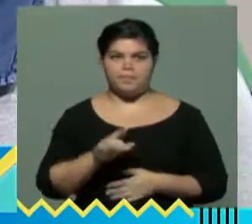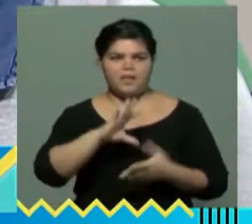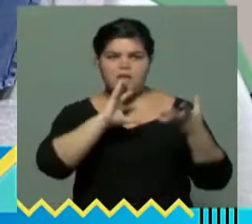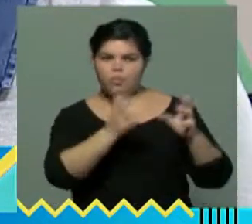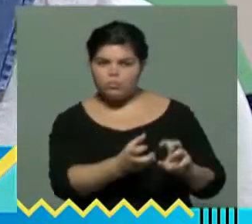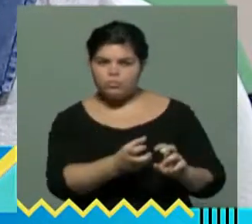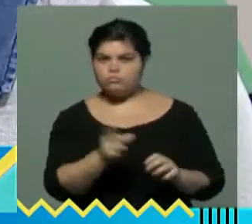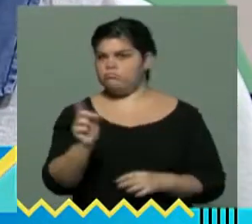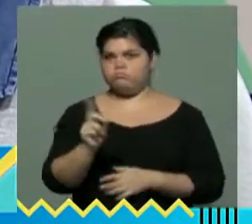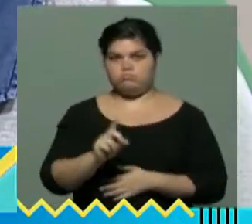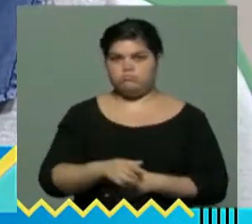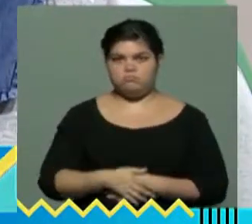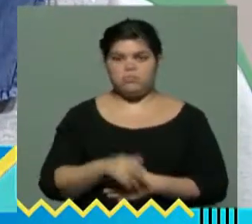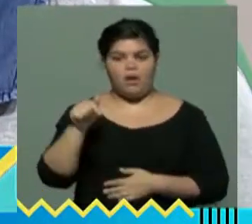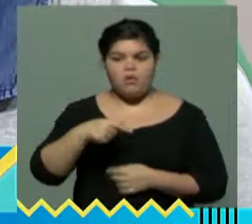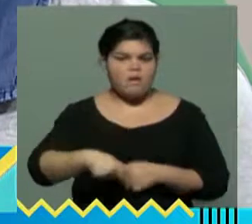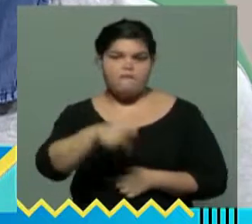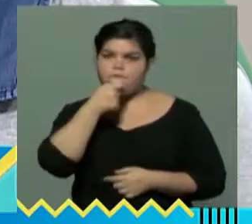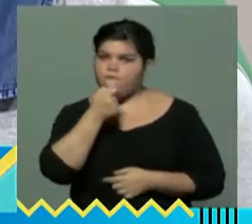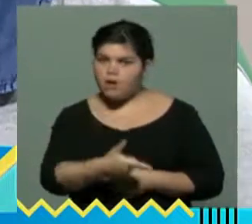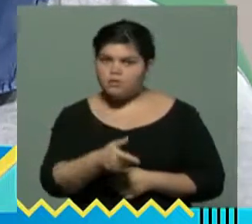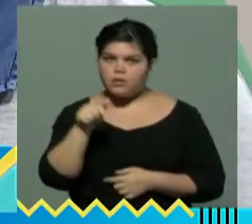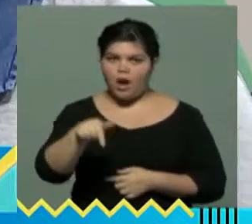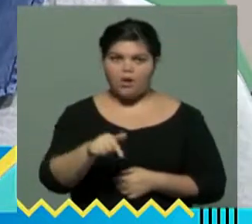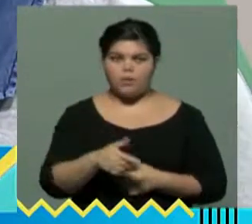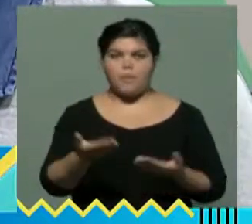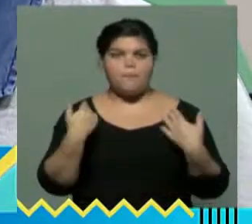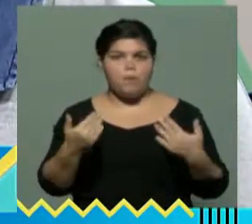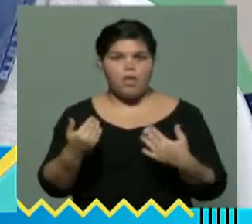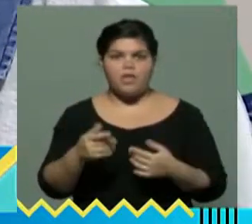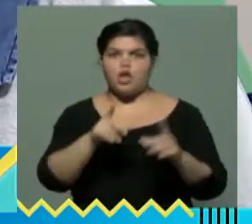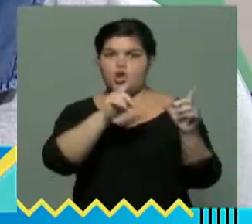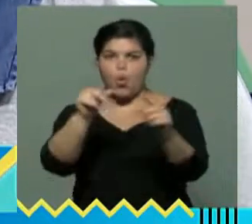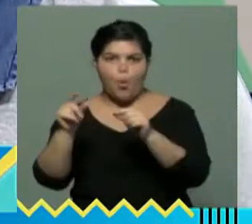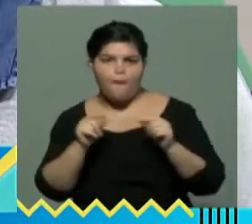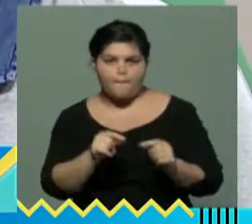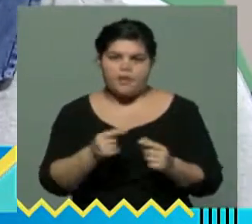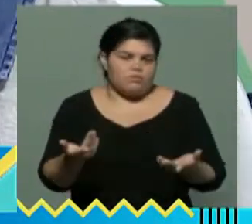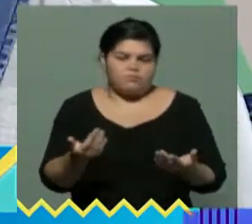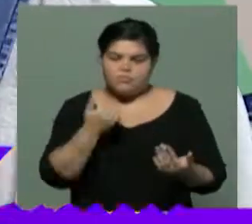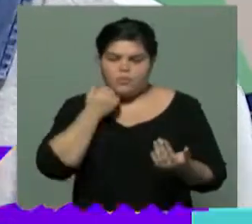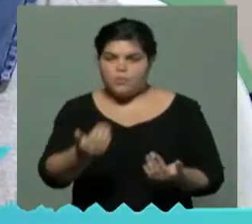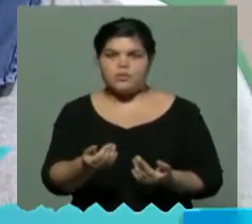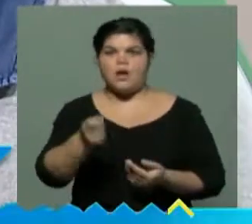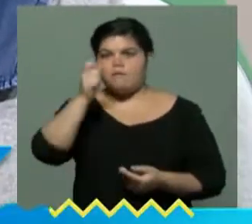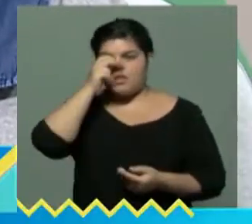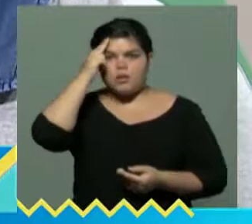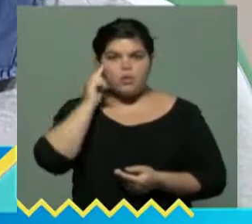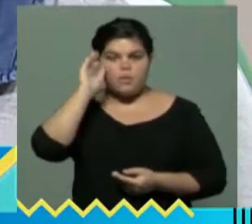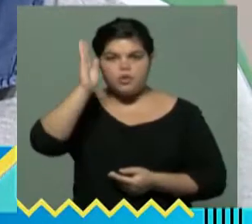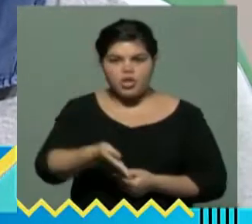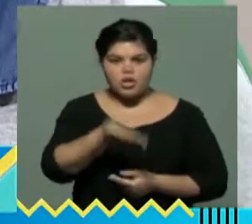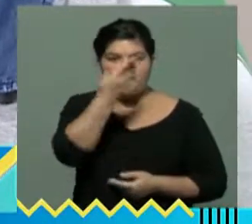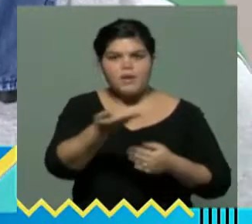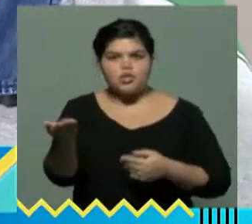ajustó el presupuesto pero hoy en día es muy fácil, o sea, separarlas todas las números, y donde que más nos duela tener casi el 29% de argentinos